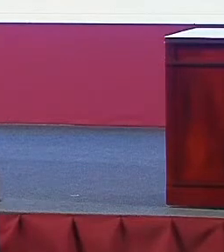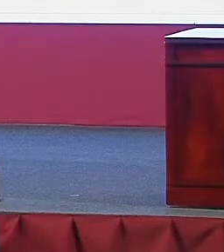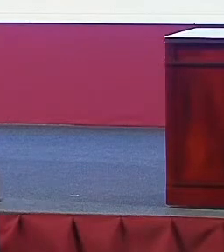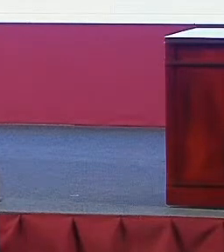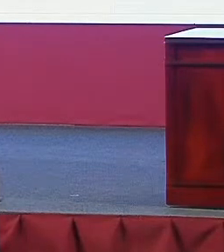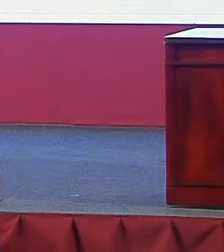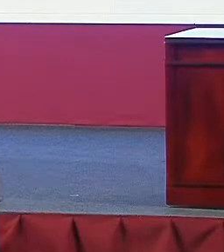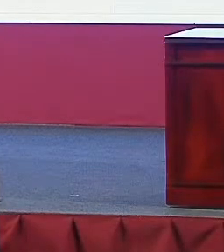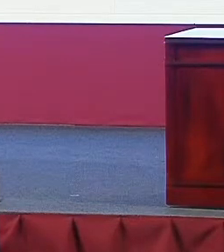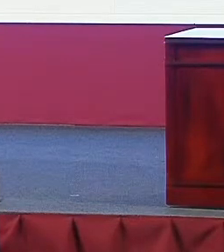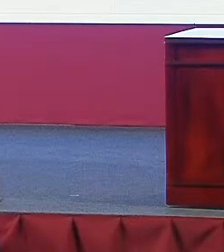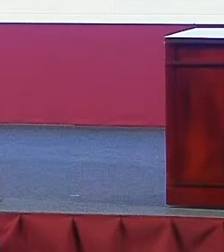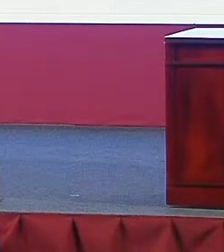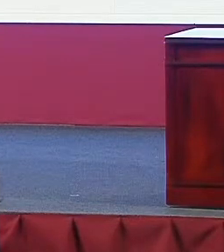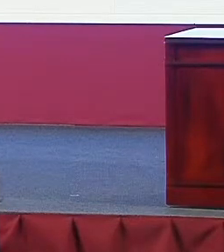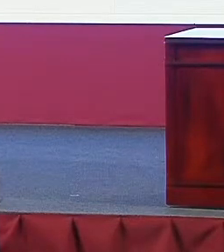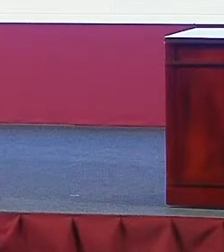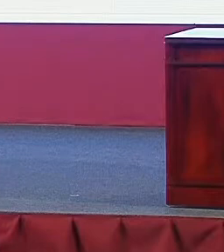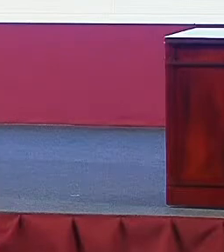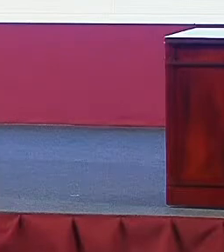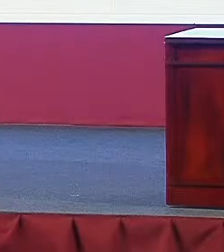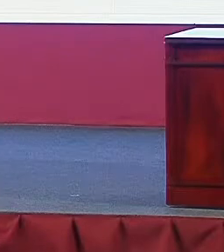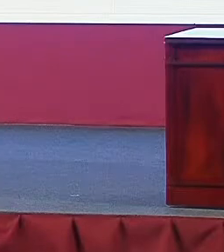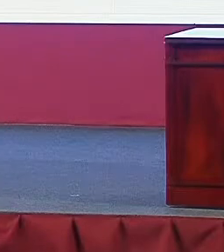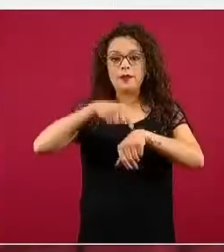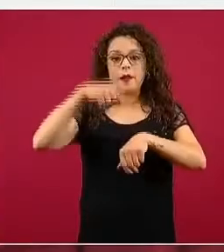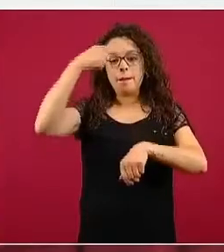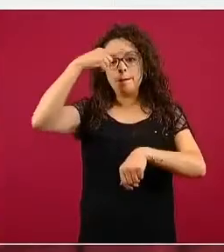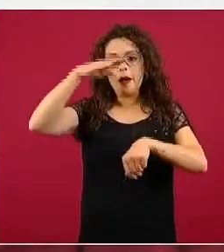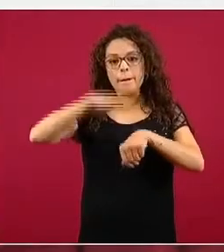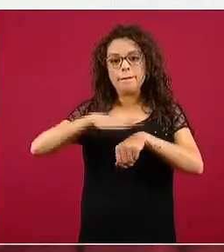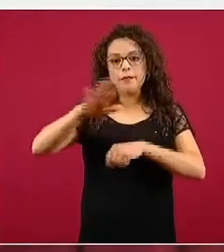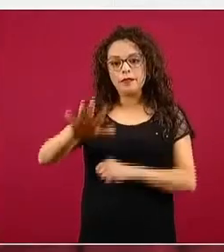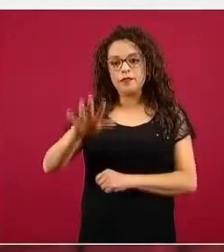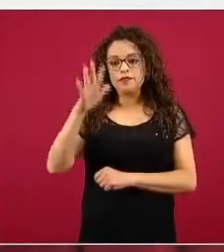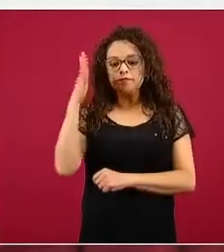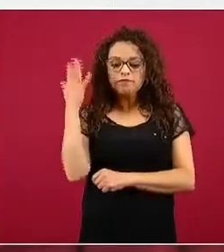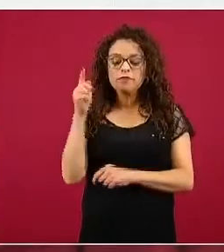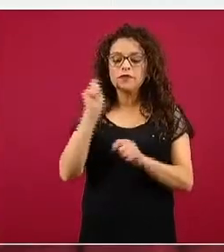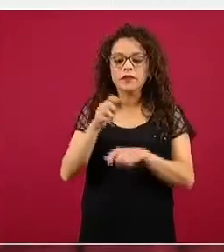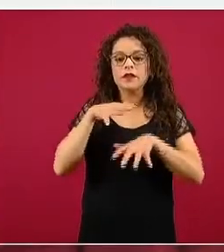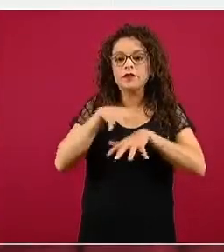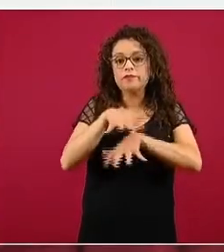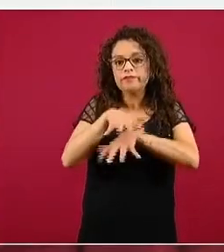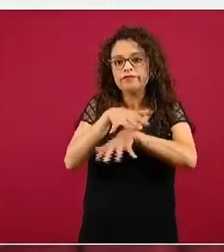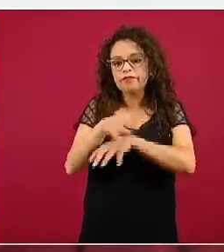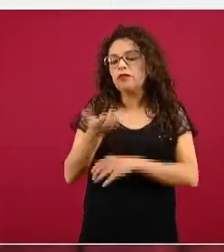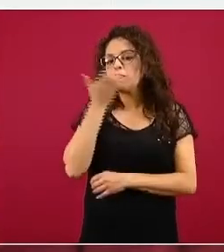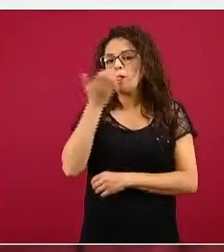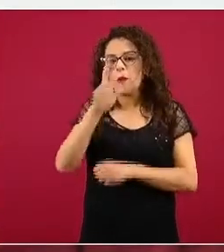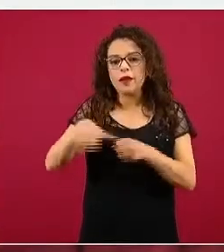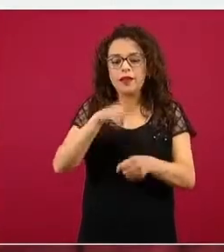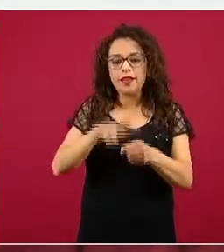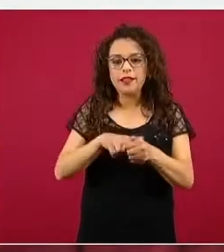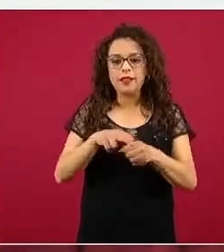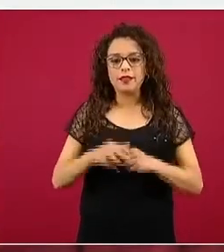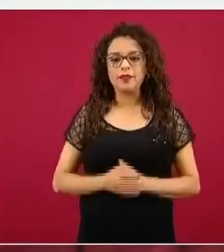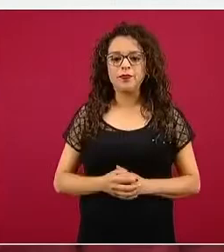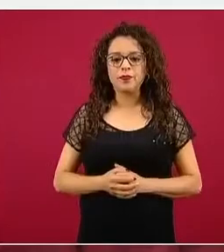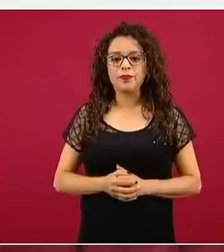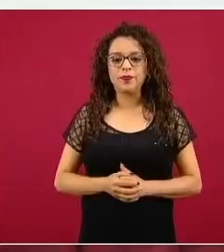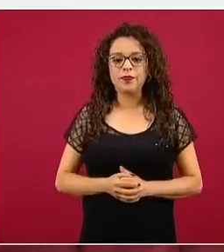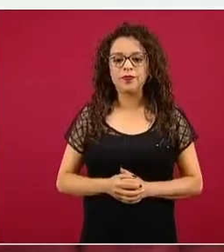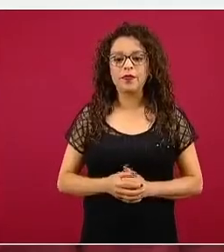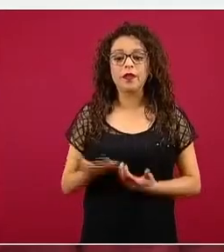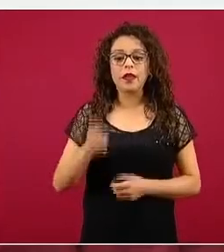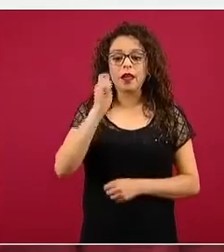pico para que no cayeran todos los trabajadores que se están reincorporando a actividades en la hora pico tradicional. Por eso, si ven la línea